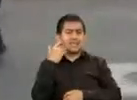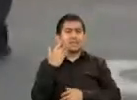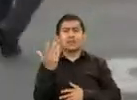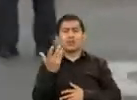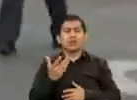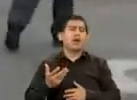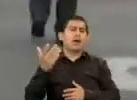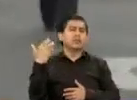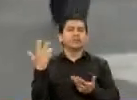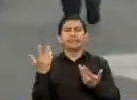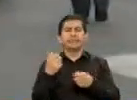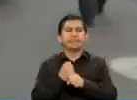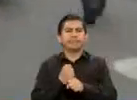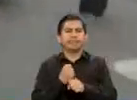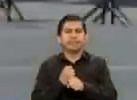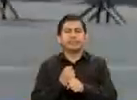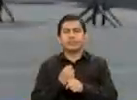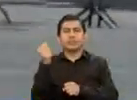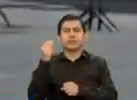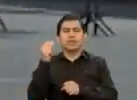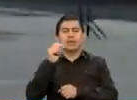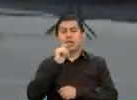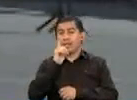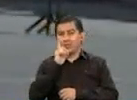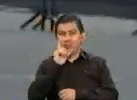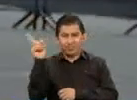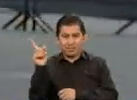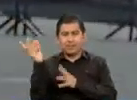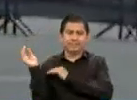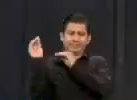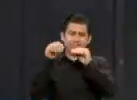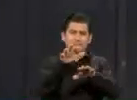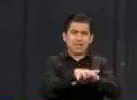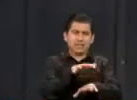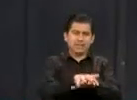Antes, prestaba servicio en la cárcel del Turi. Este hecho violento ocurre